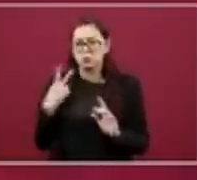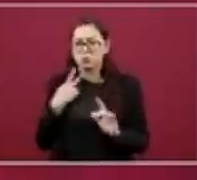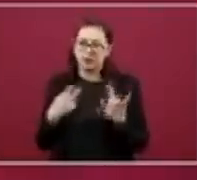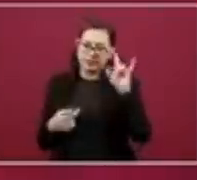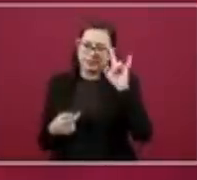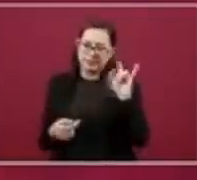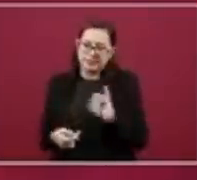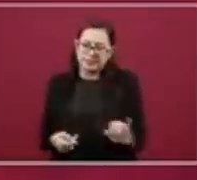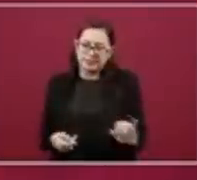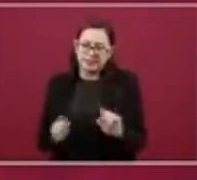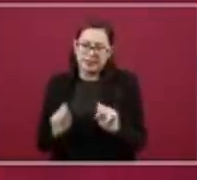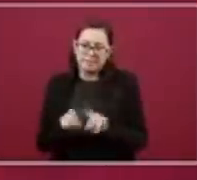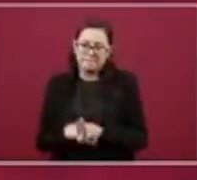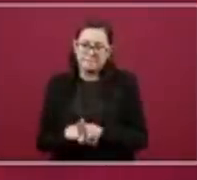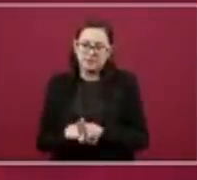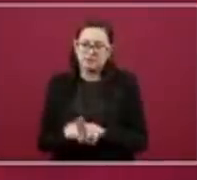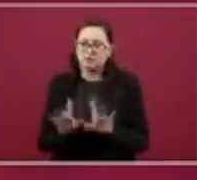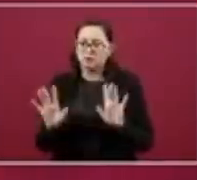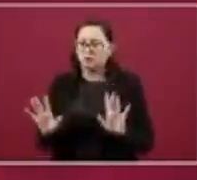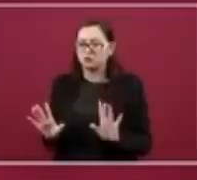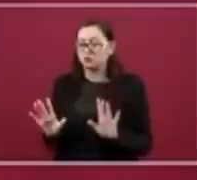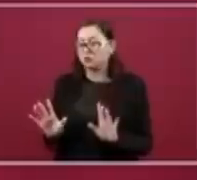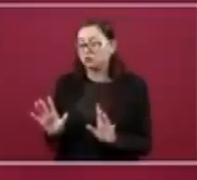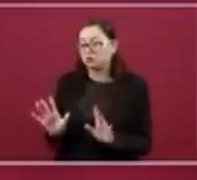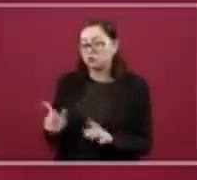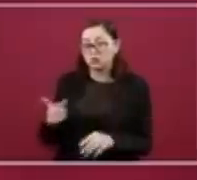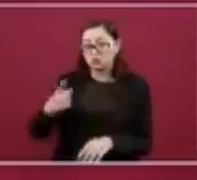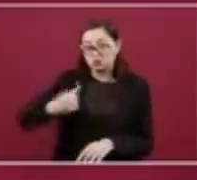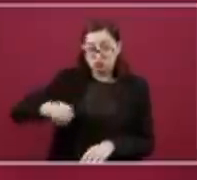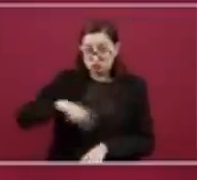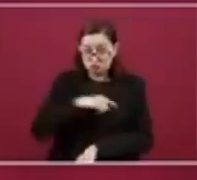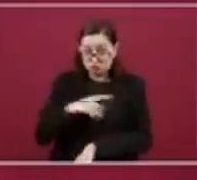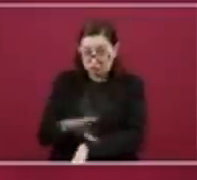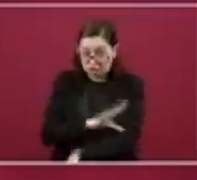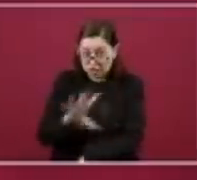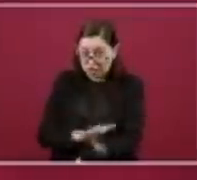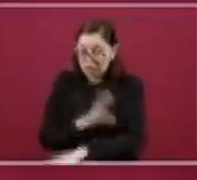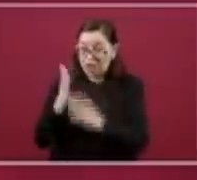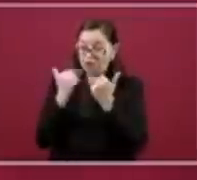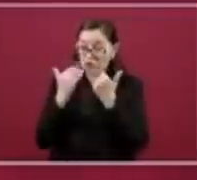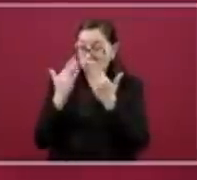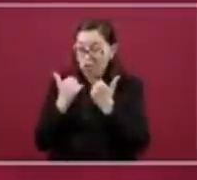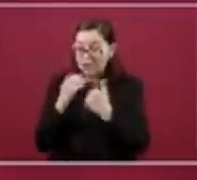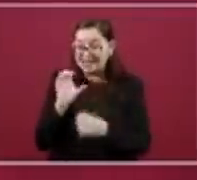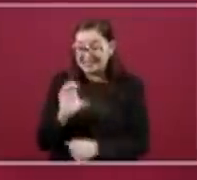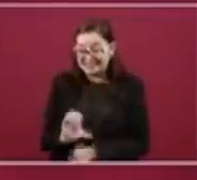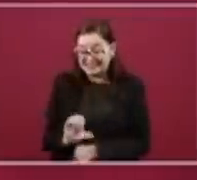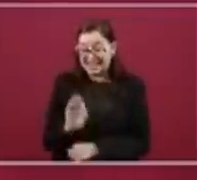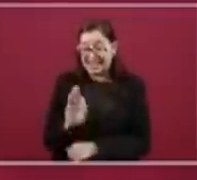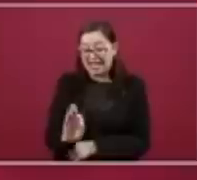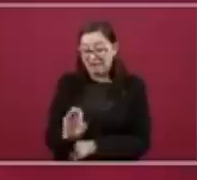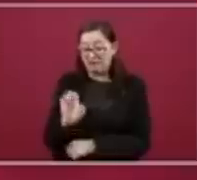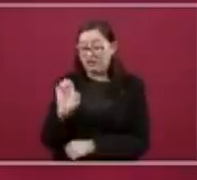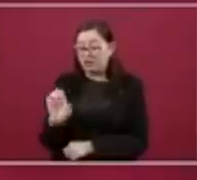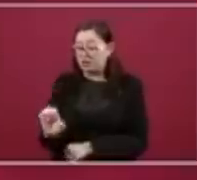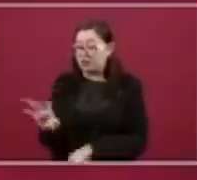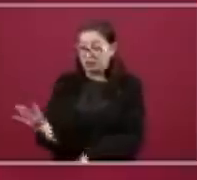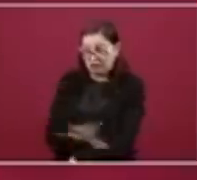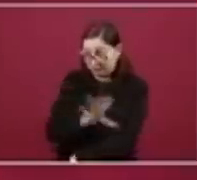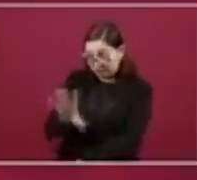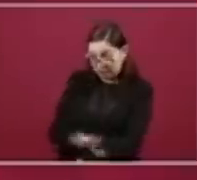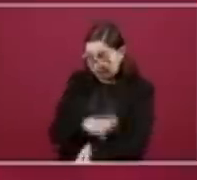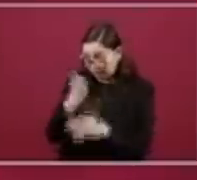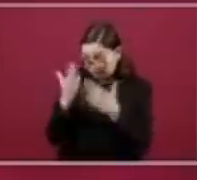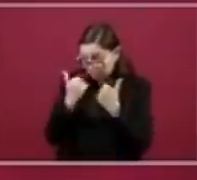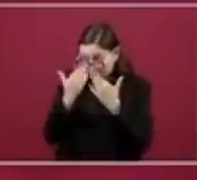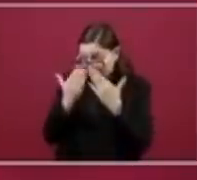decirles también que si nosotros no producimos la energía, si la Comisión Federal de Electricidad no produce la